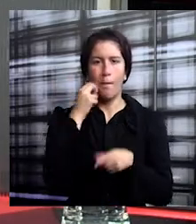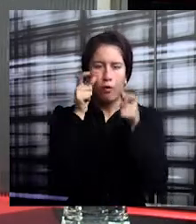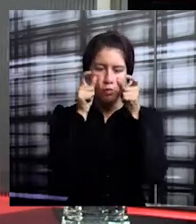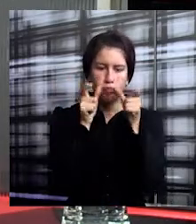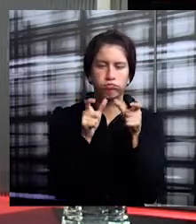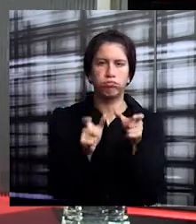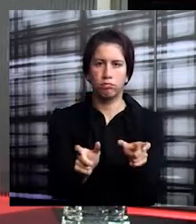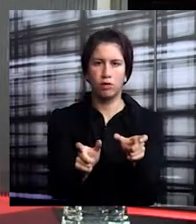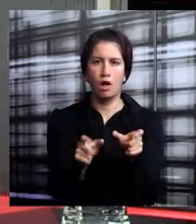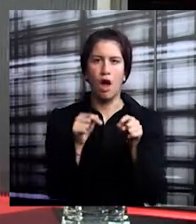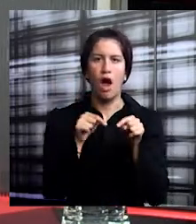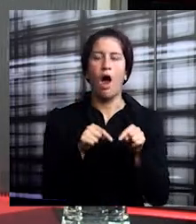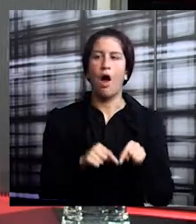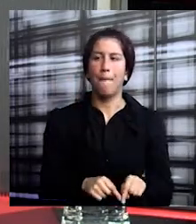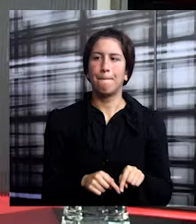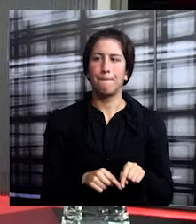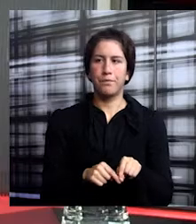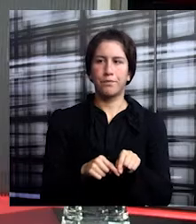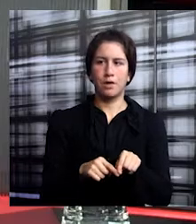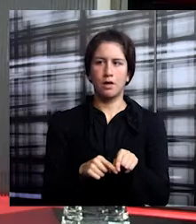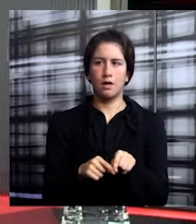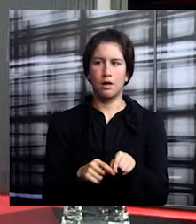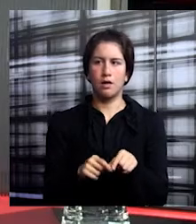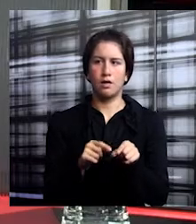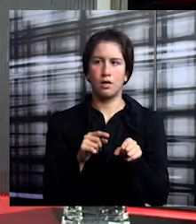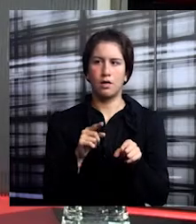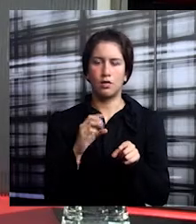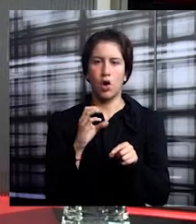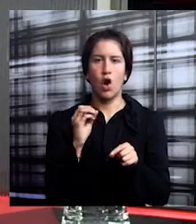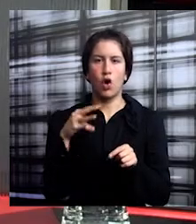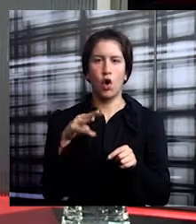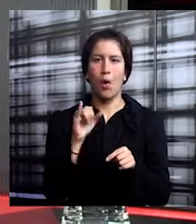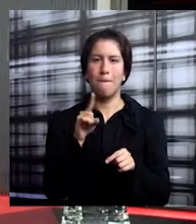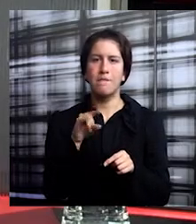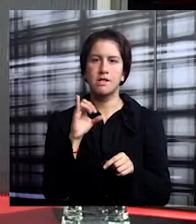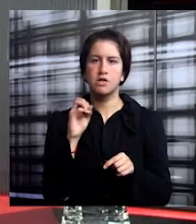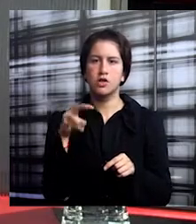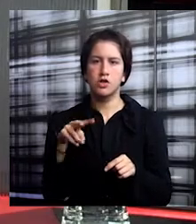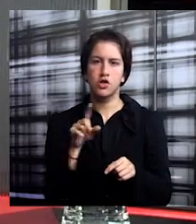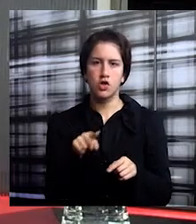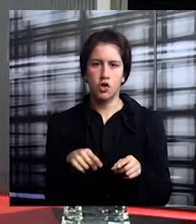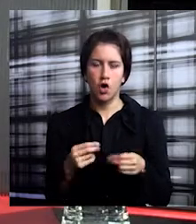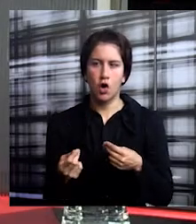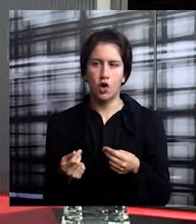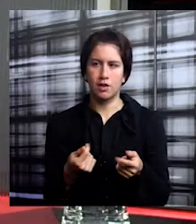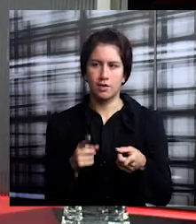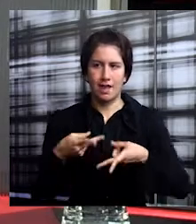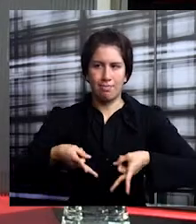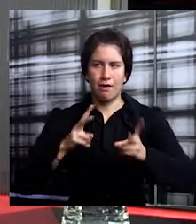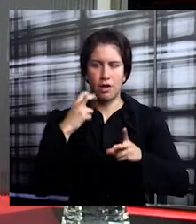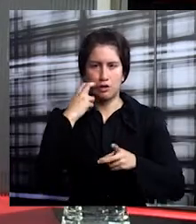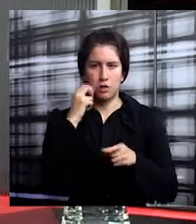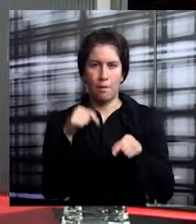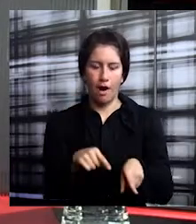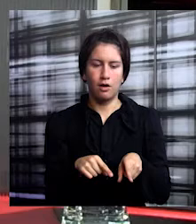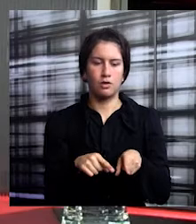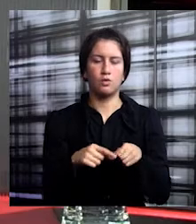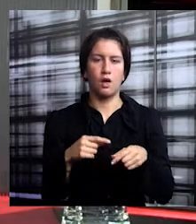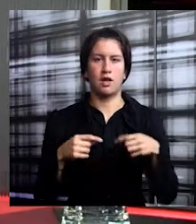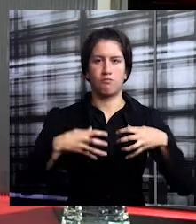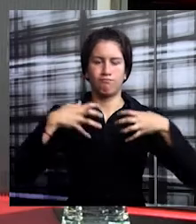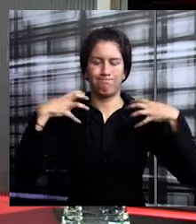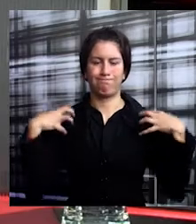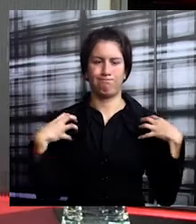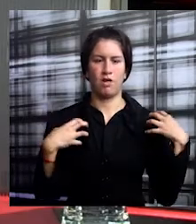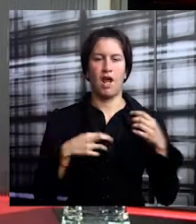Amnistía Internacional, la Comisión Interamericana de Derechos Humanos, el equipo de avanzada de la delegado, digamos, encargado mundial